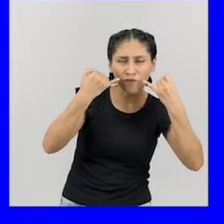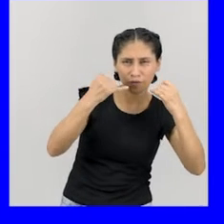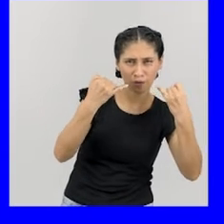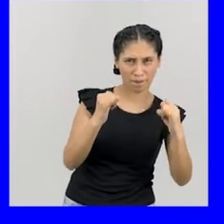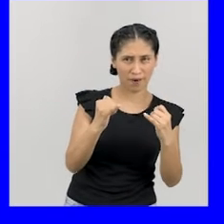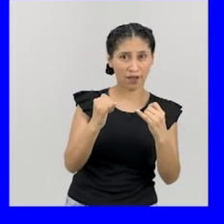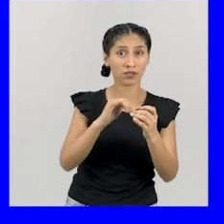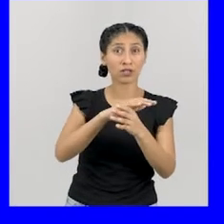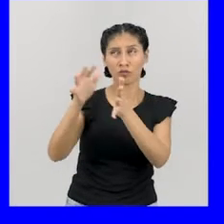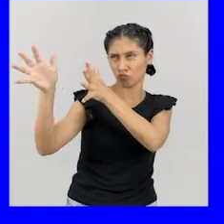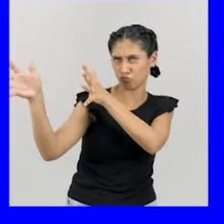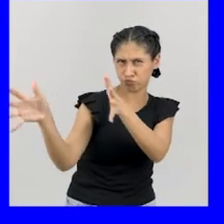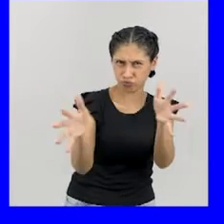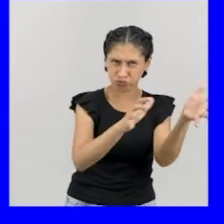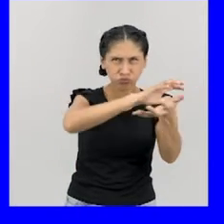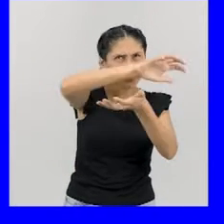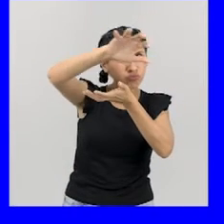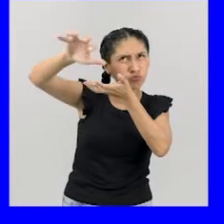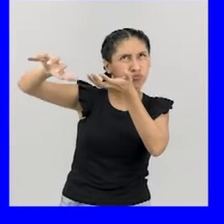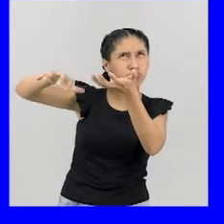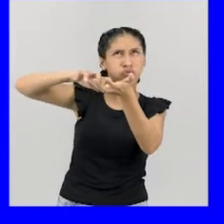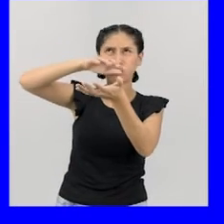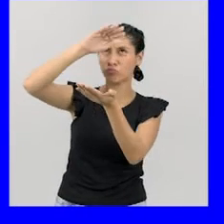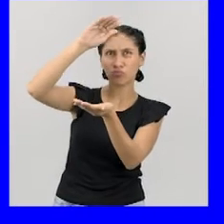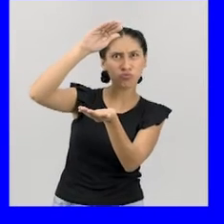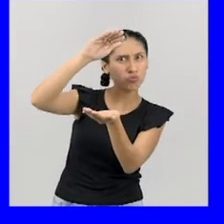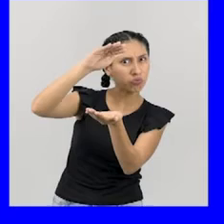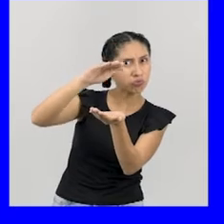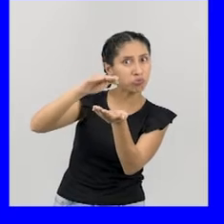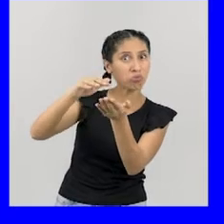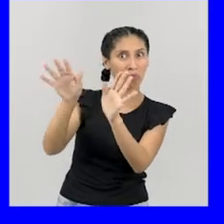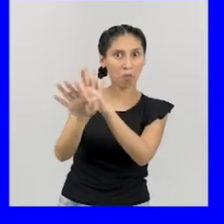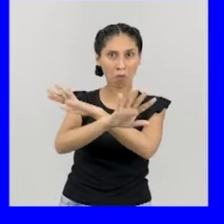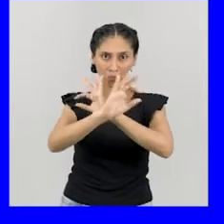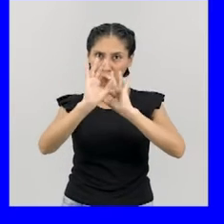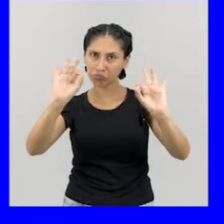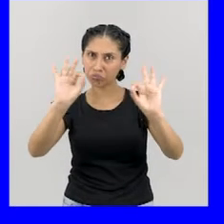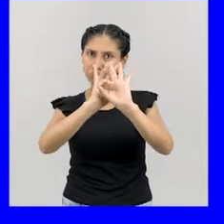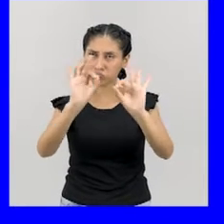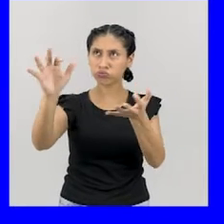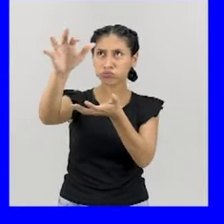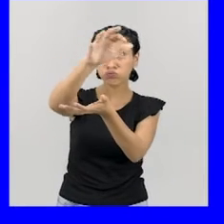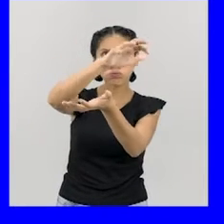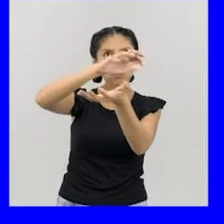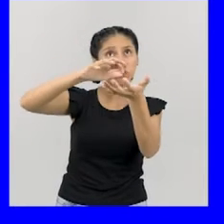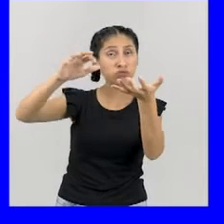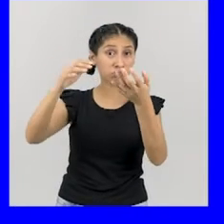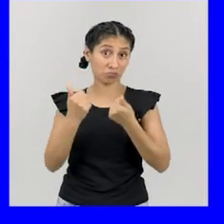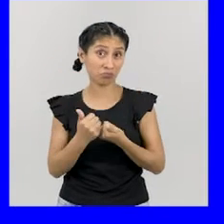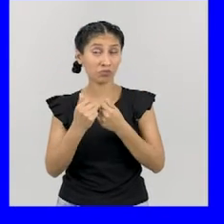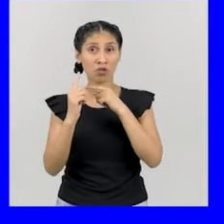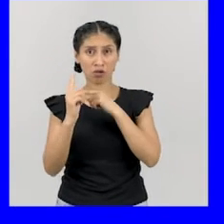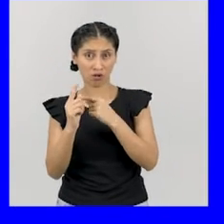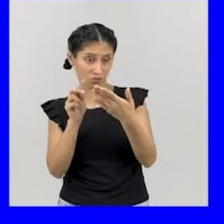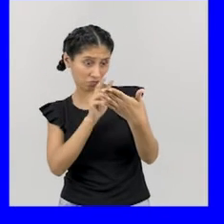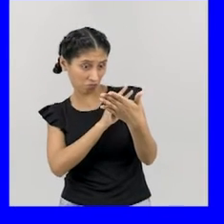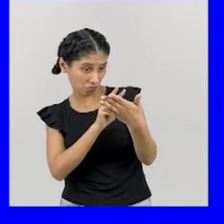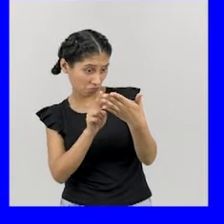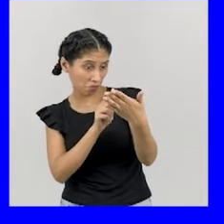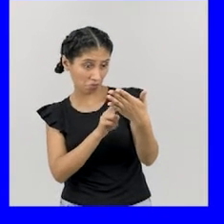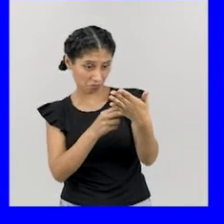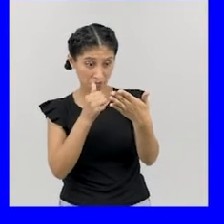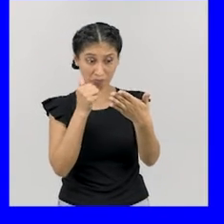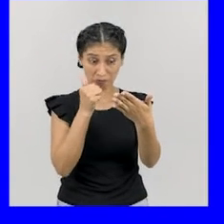del porcentaje de reducción de la contaminación ambiental en el planeta por la escasa presencia de gases. Observé bien